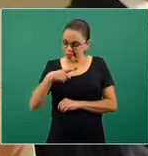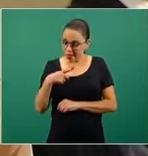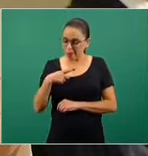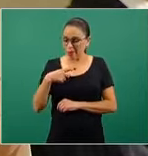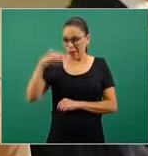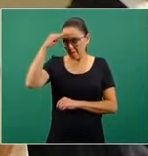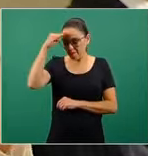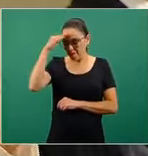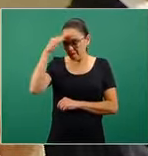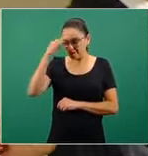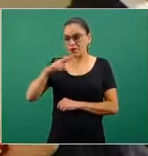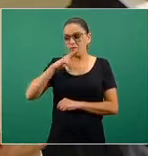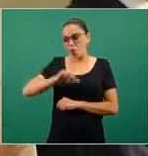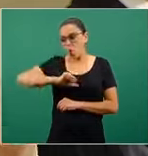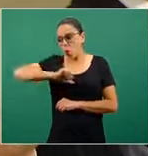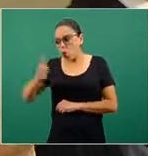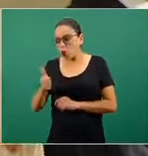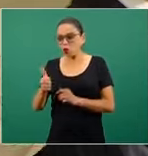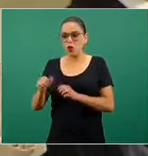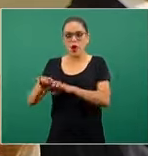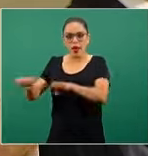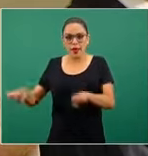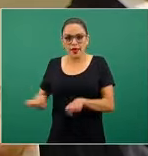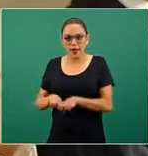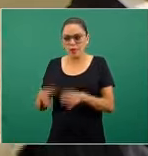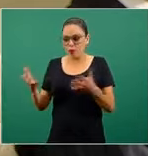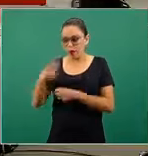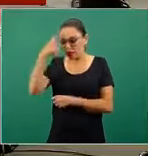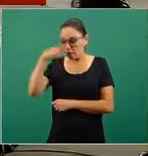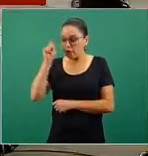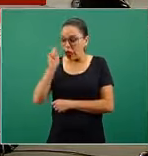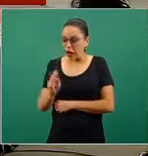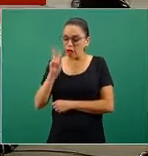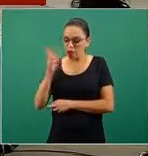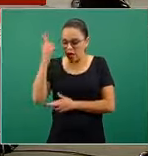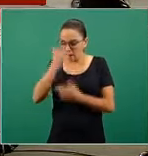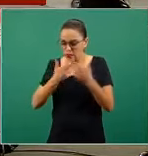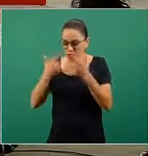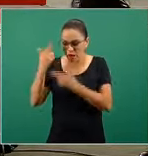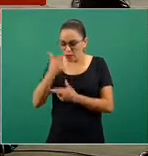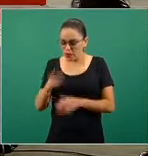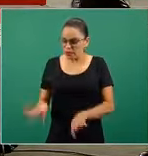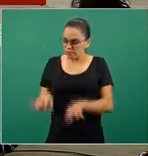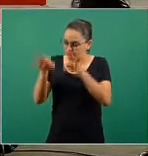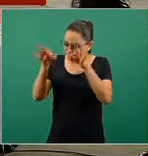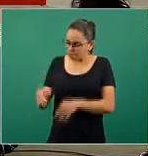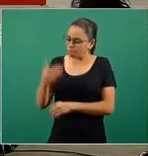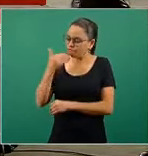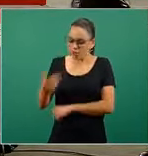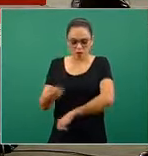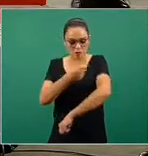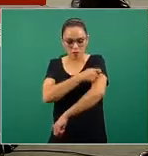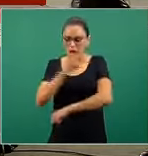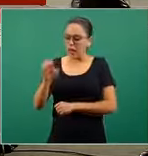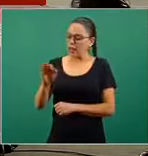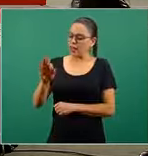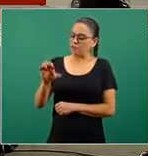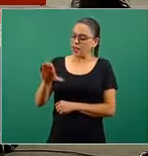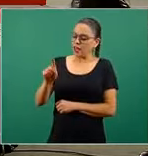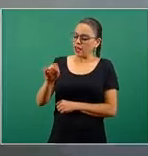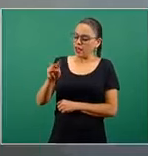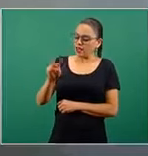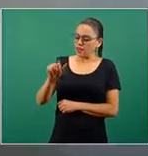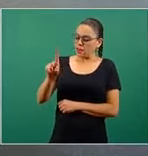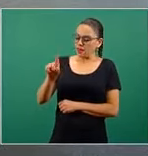para determinar la efectividad real de la vacuna. Este grupo ya se está creando, y cómo van a medir entre los adultos